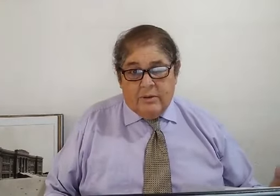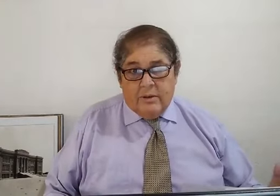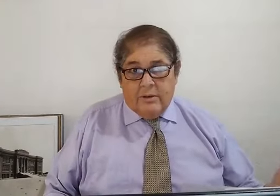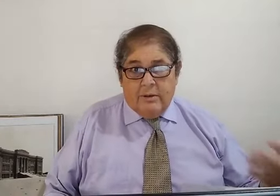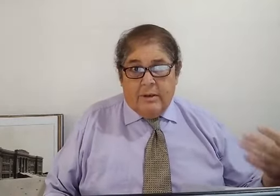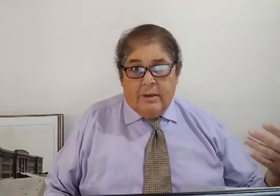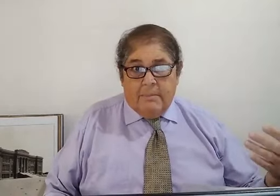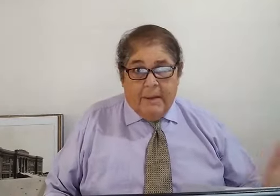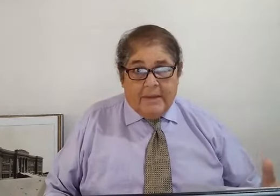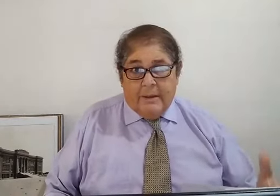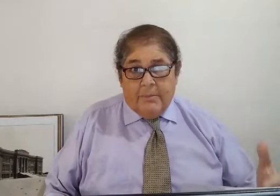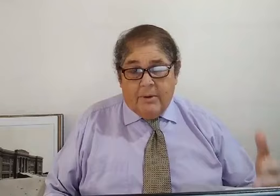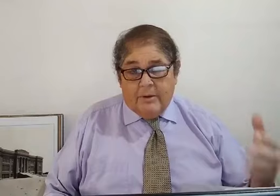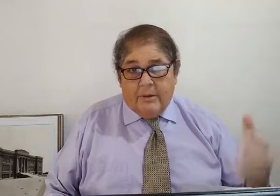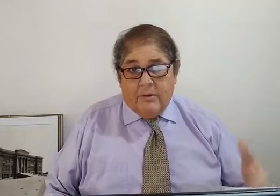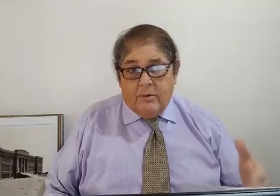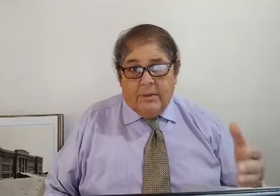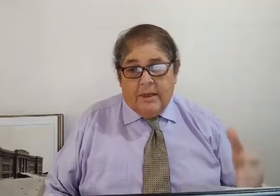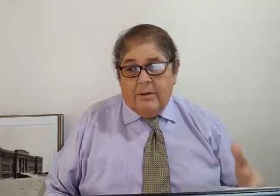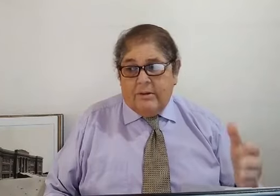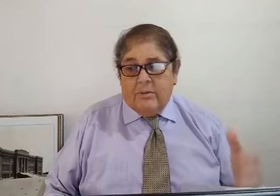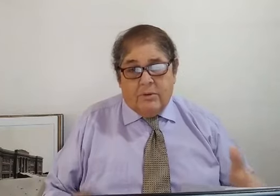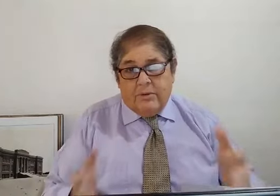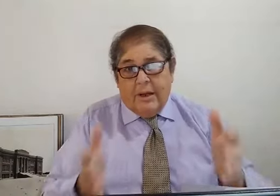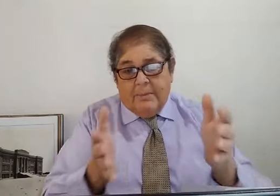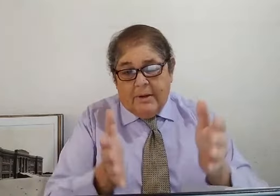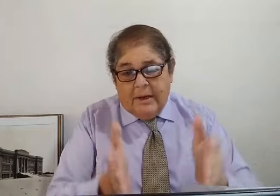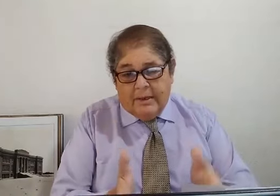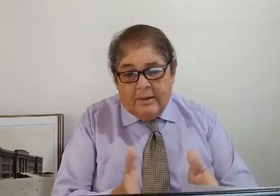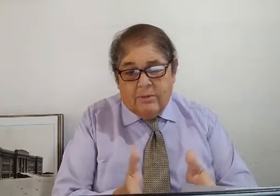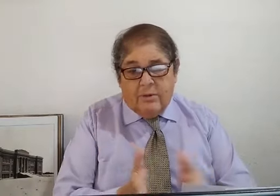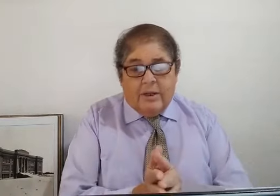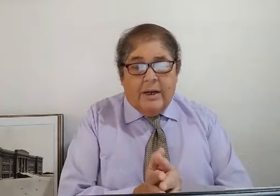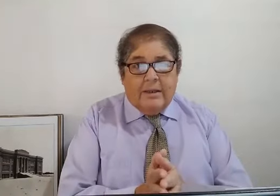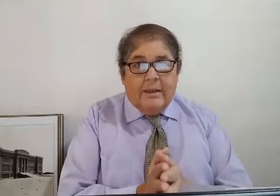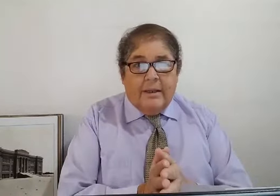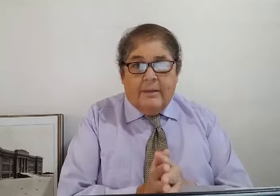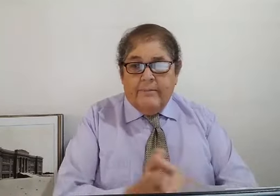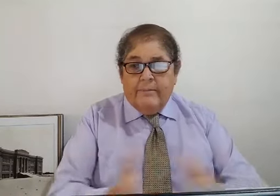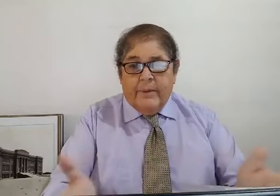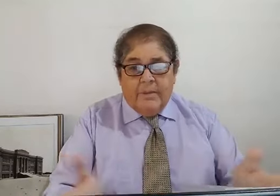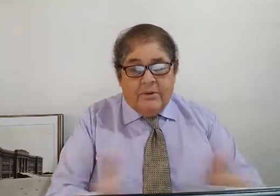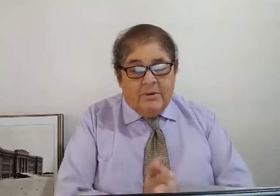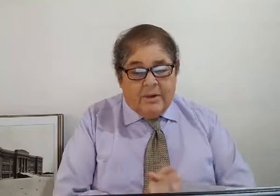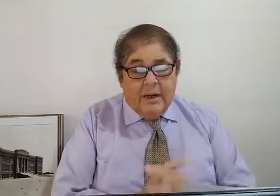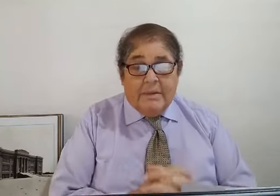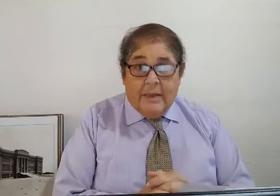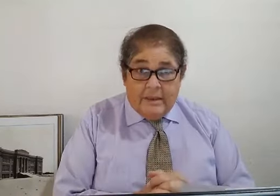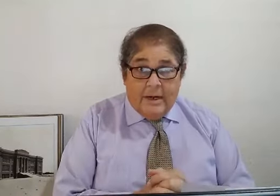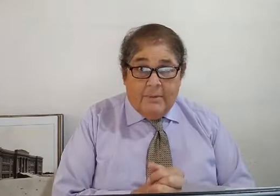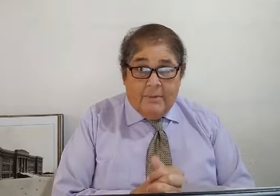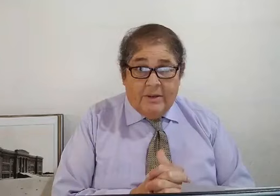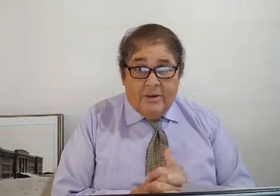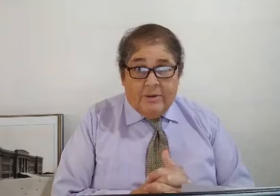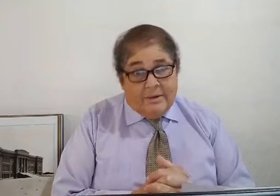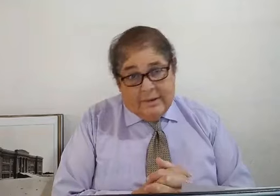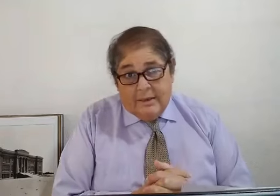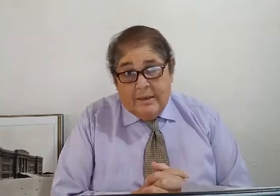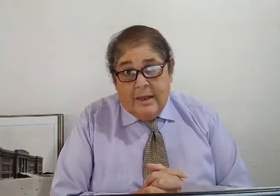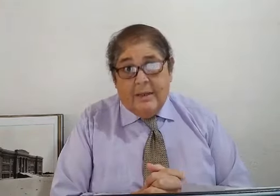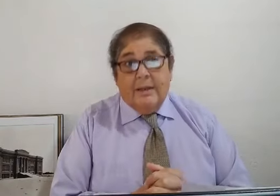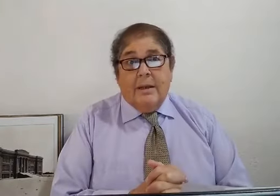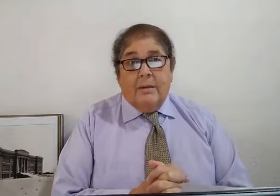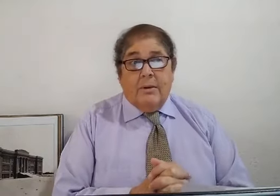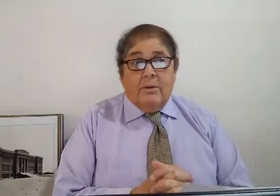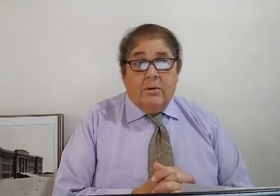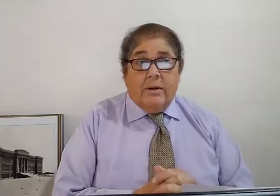muertos, pasan por el Instituto Mexicano del Seguro Social, porque el Seguro Social atiende más o menos a la mitad de la población de esta